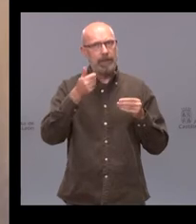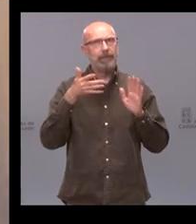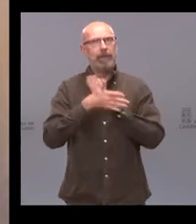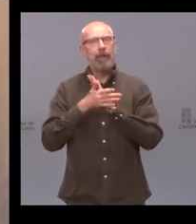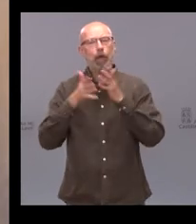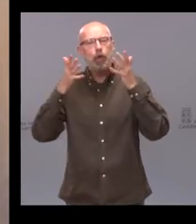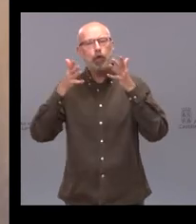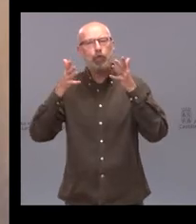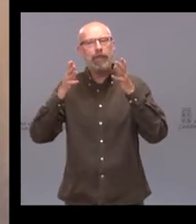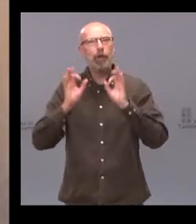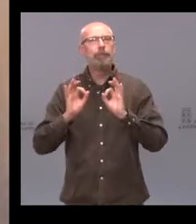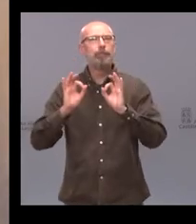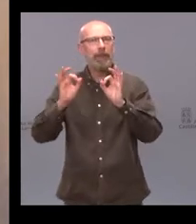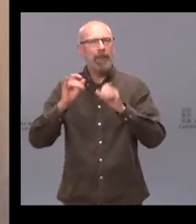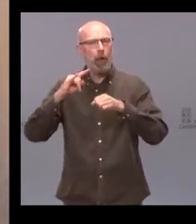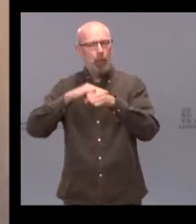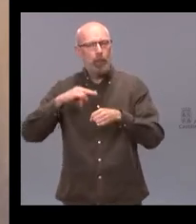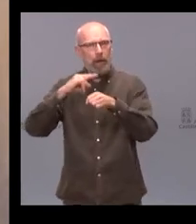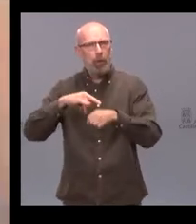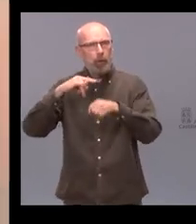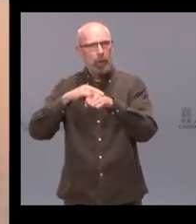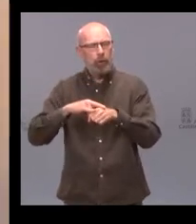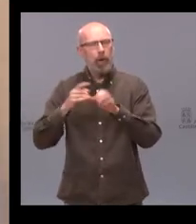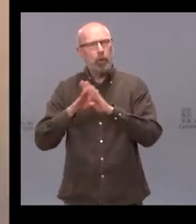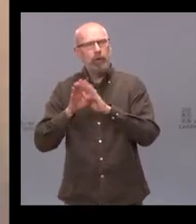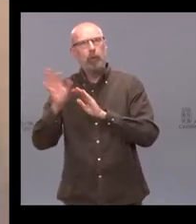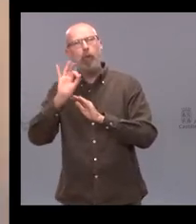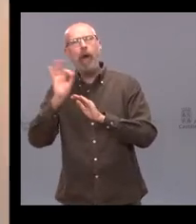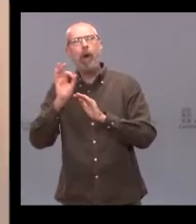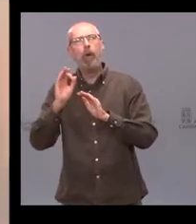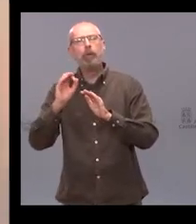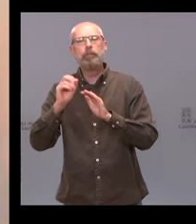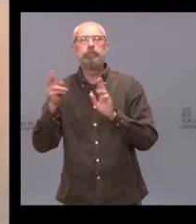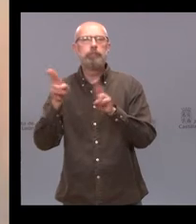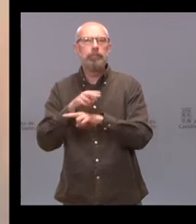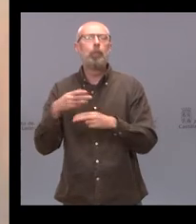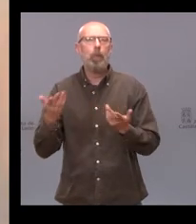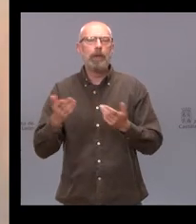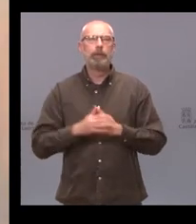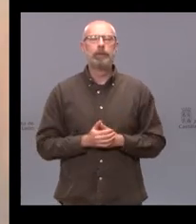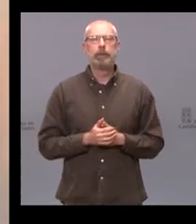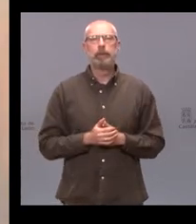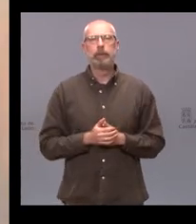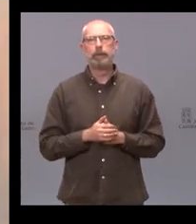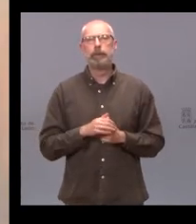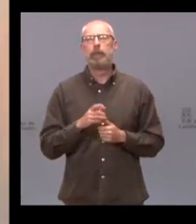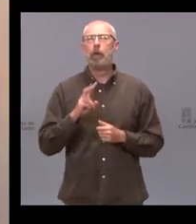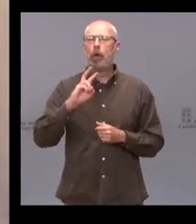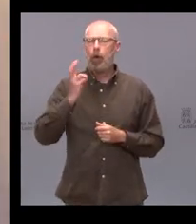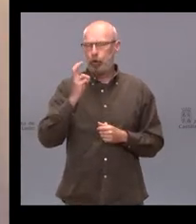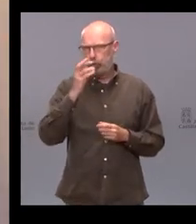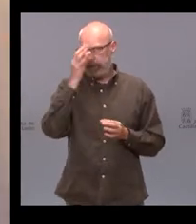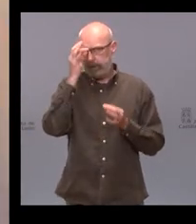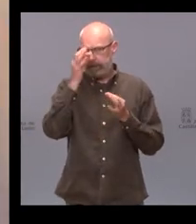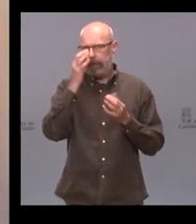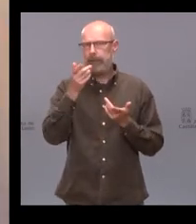gobierno que se venían celebrando los lunes, o si se van a mantener por algún criterio, de algún motivo. Y en un detalle que seguramente